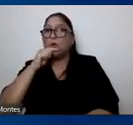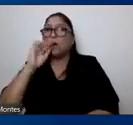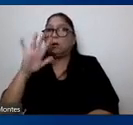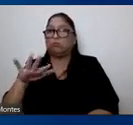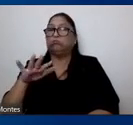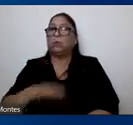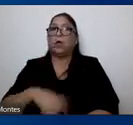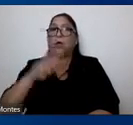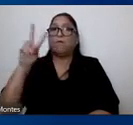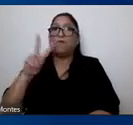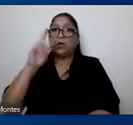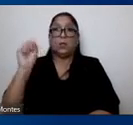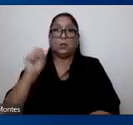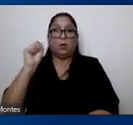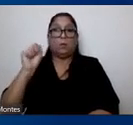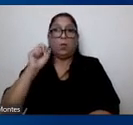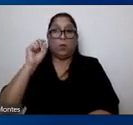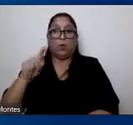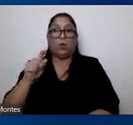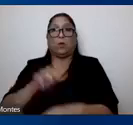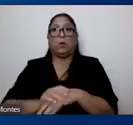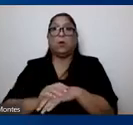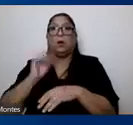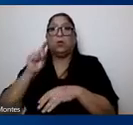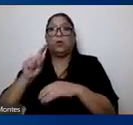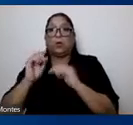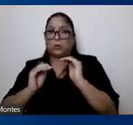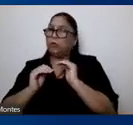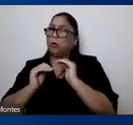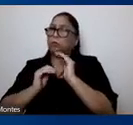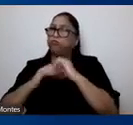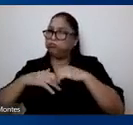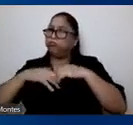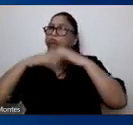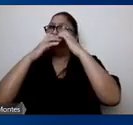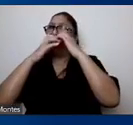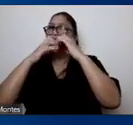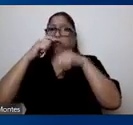Villa El Salvador, un distrito emergente en la época, un distrito